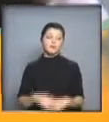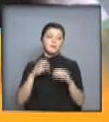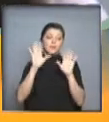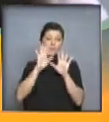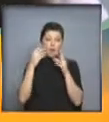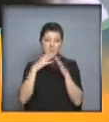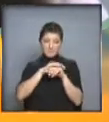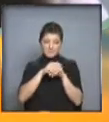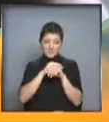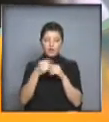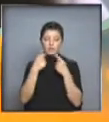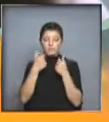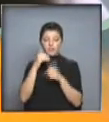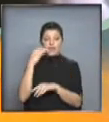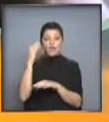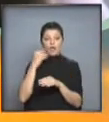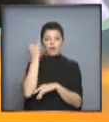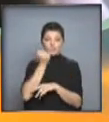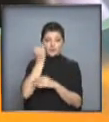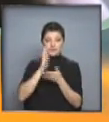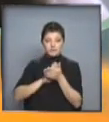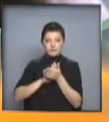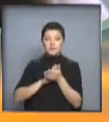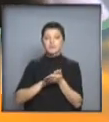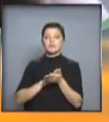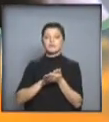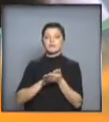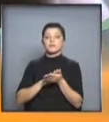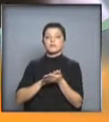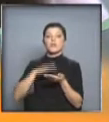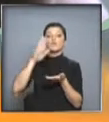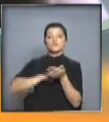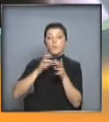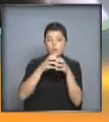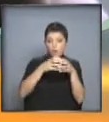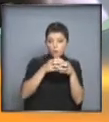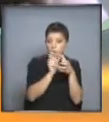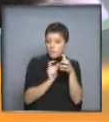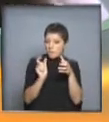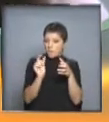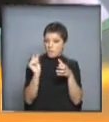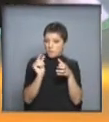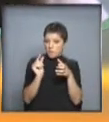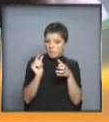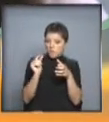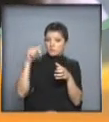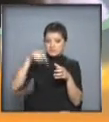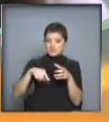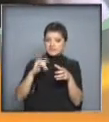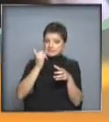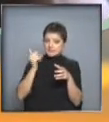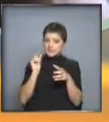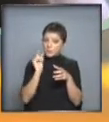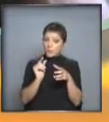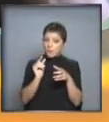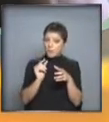Yo quería decir que también de que hablaba de que era una minoría la que militaba. Sí, es una minoría porque también hablaban